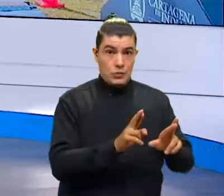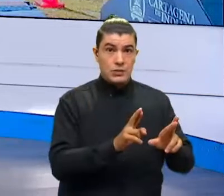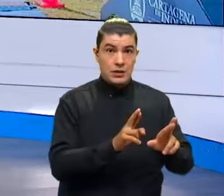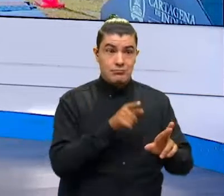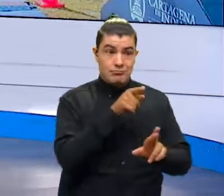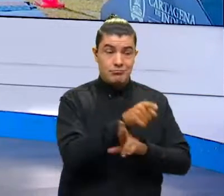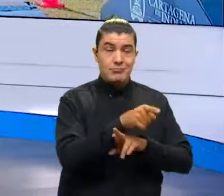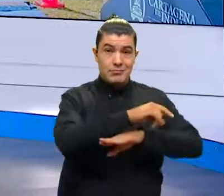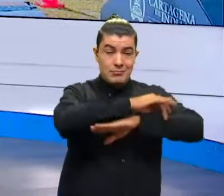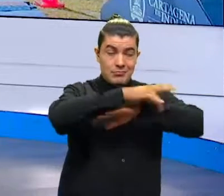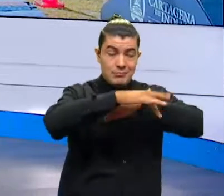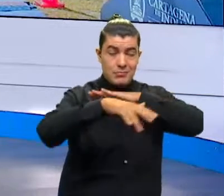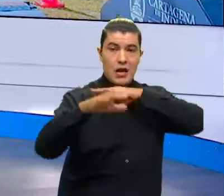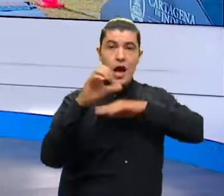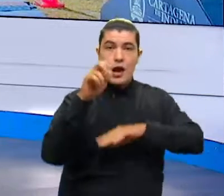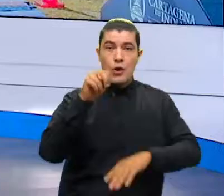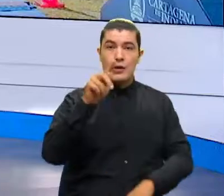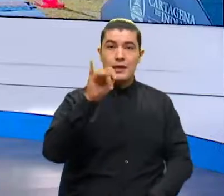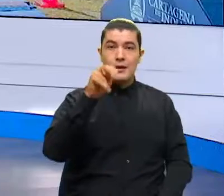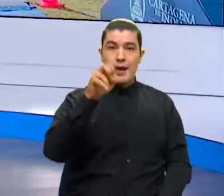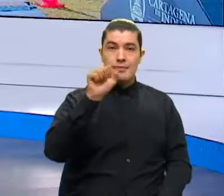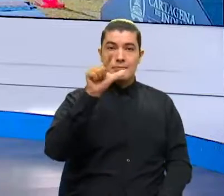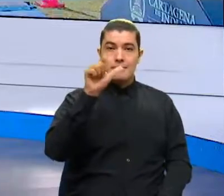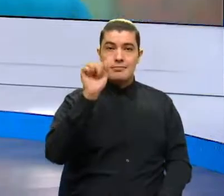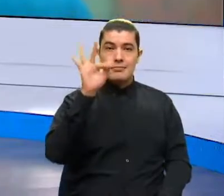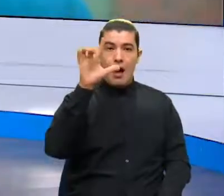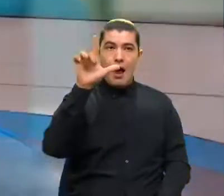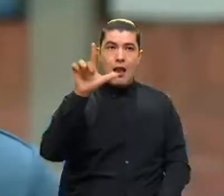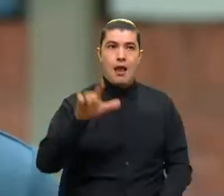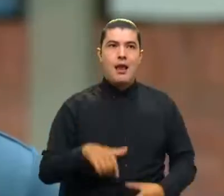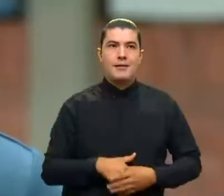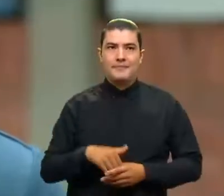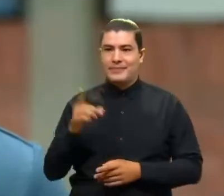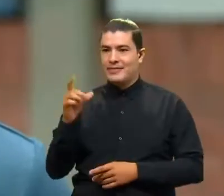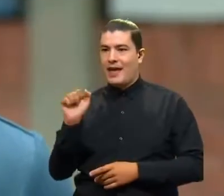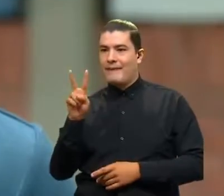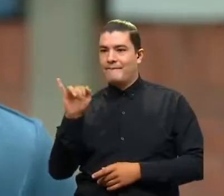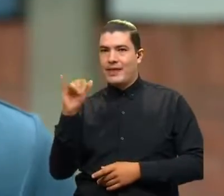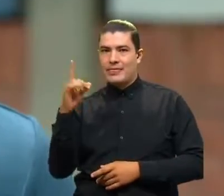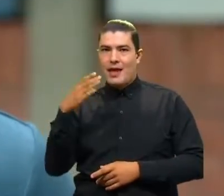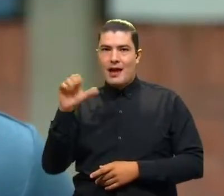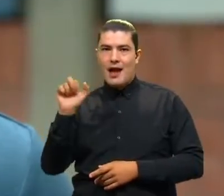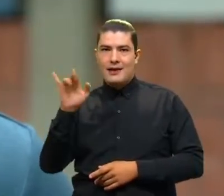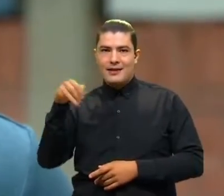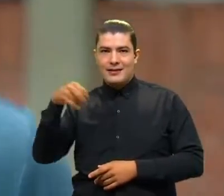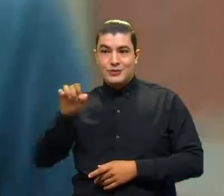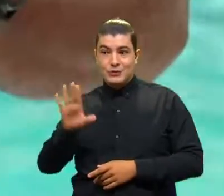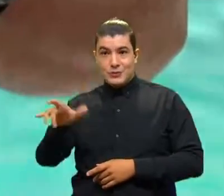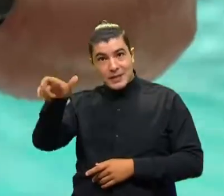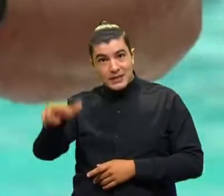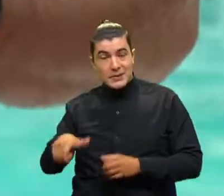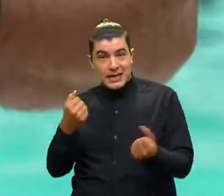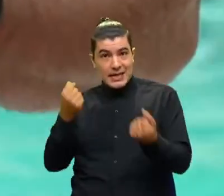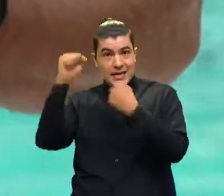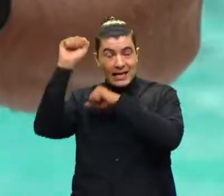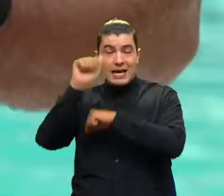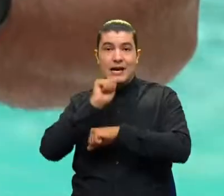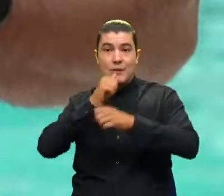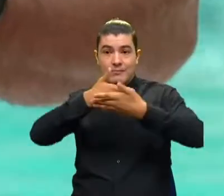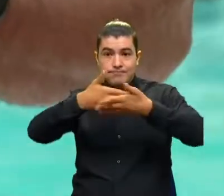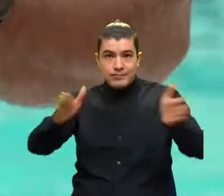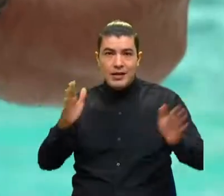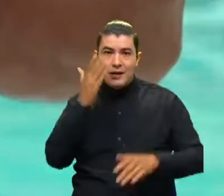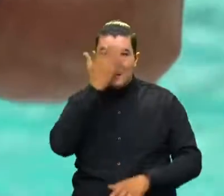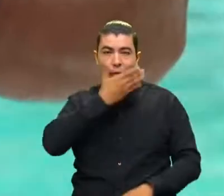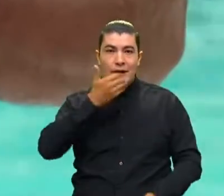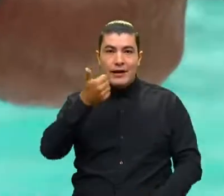Continental, cumplido por estos días en Cartagena. David Carrillo nuevamente se volvió a subir en lo más alto del podio en la categoría abierta de la prueba